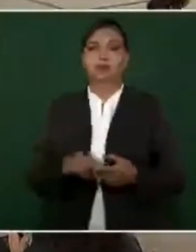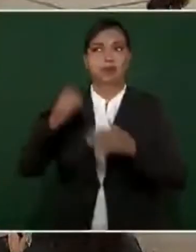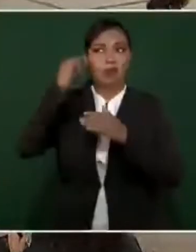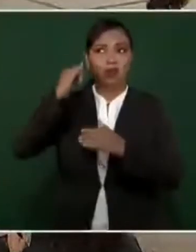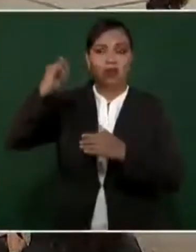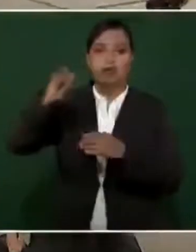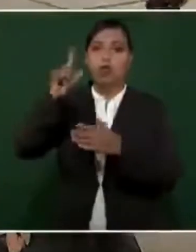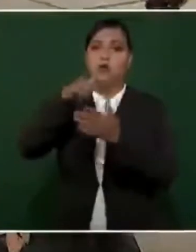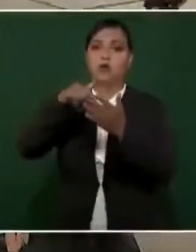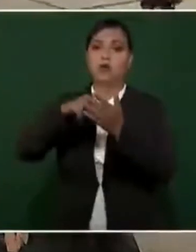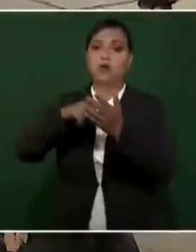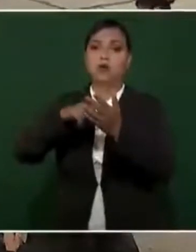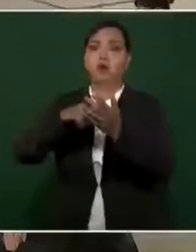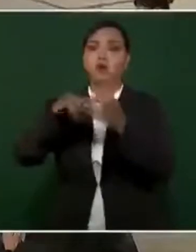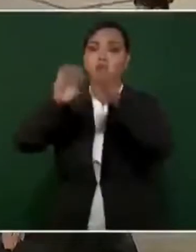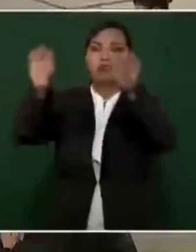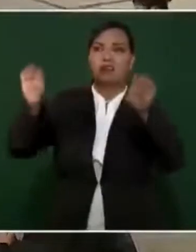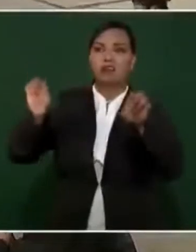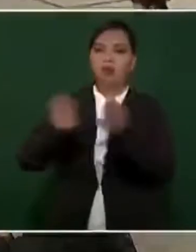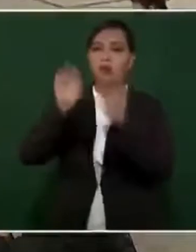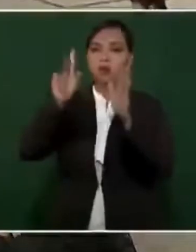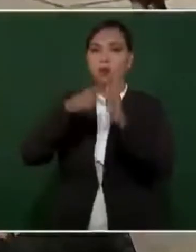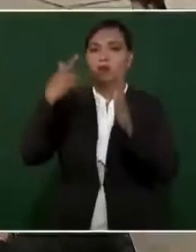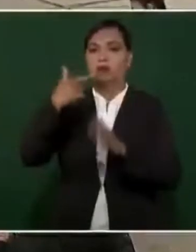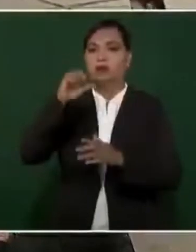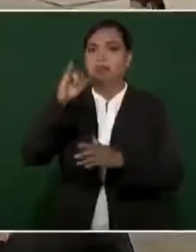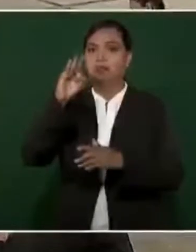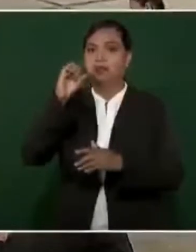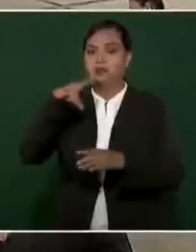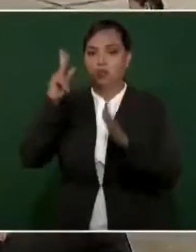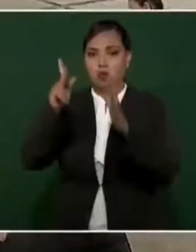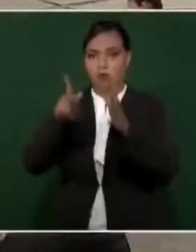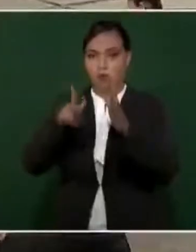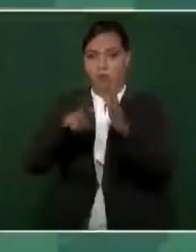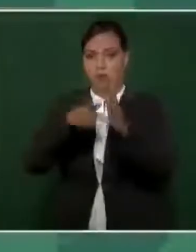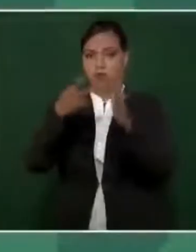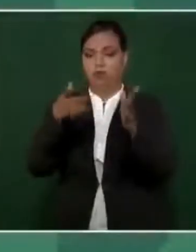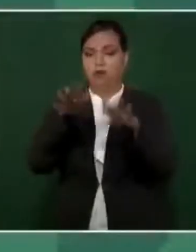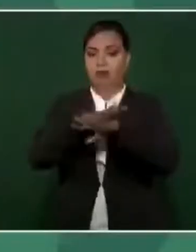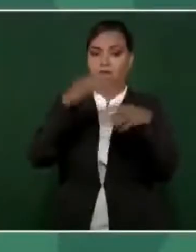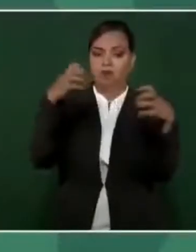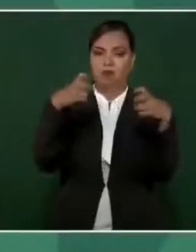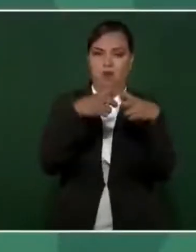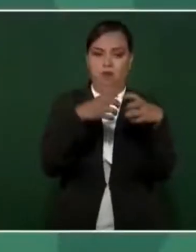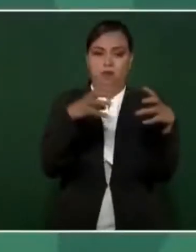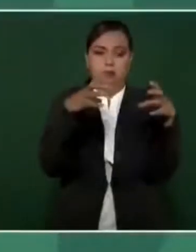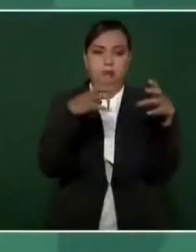planta de regasificación vuelve a su estado natural.